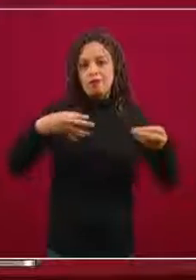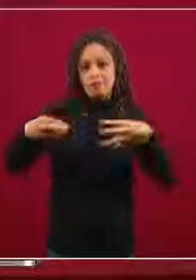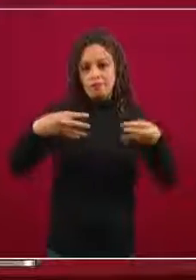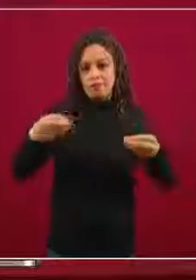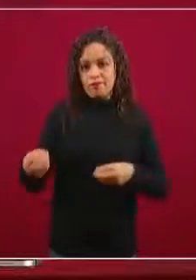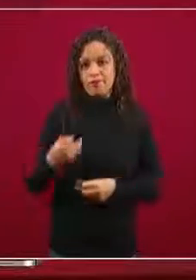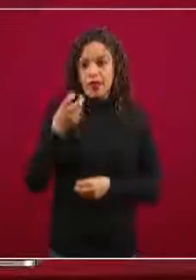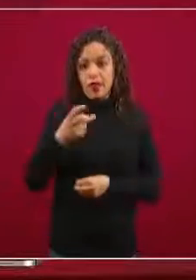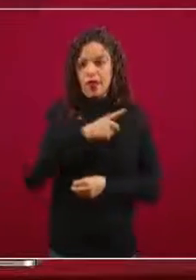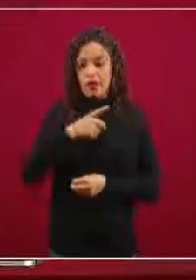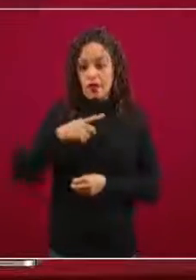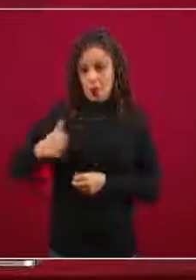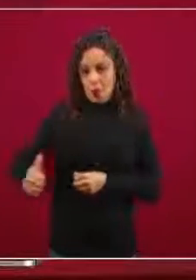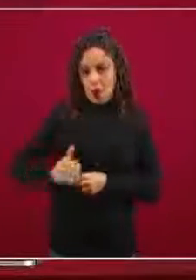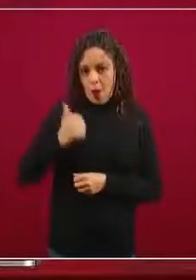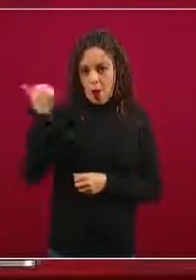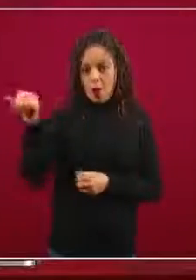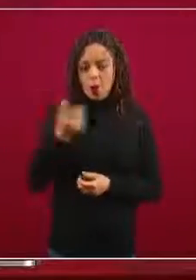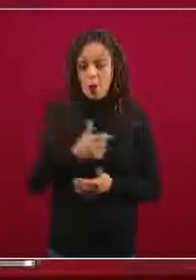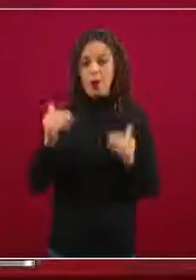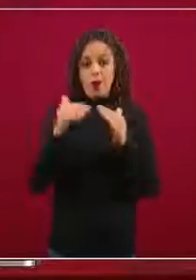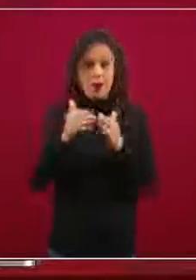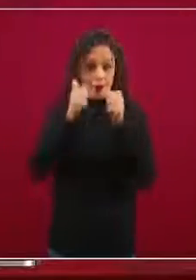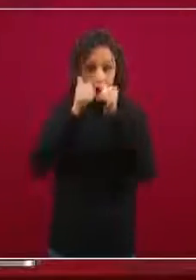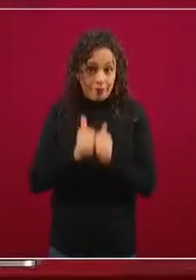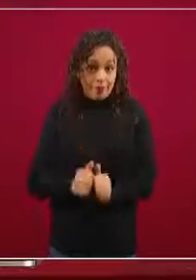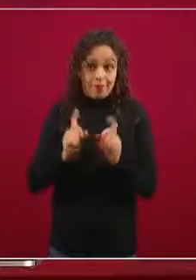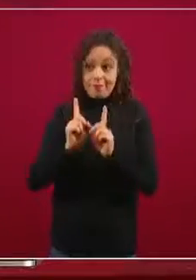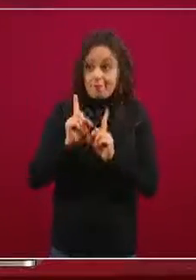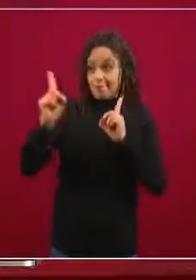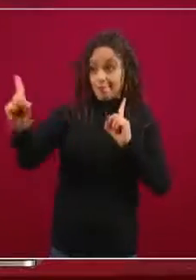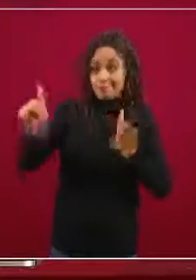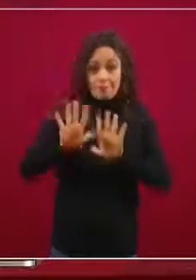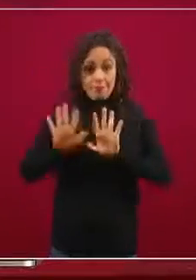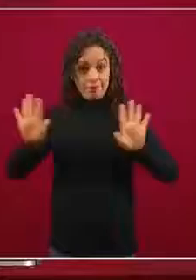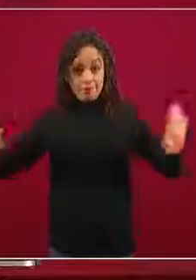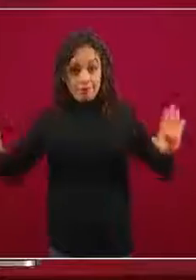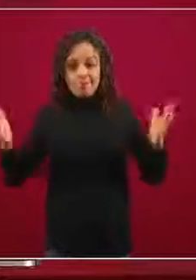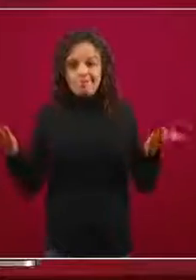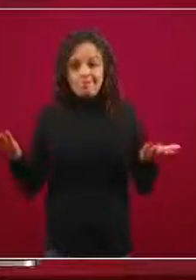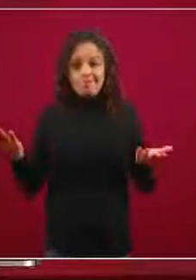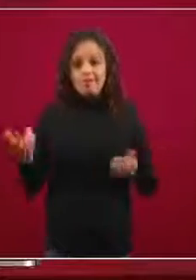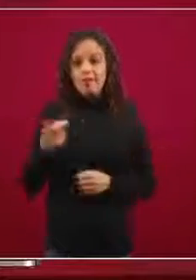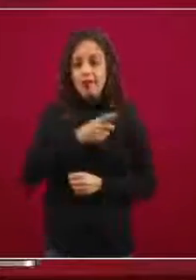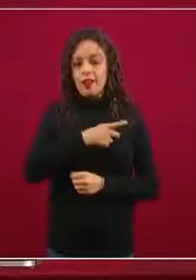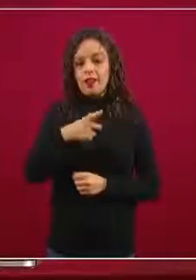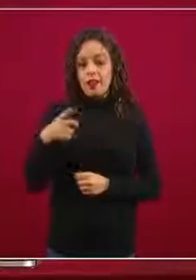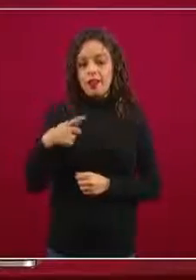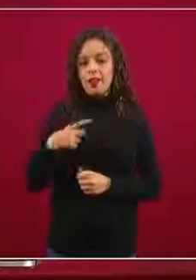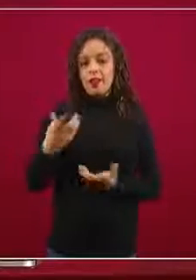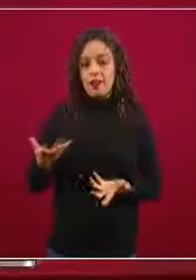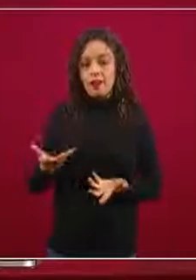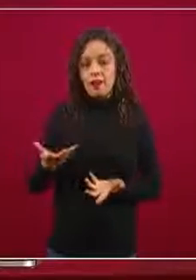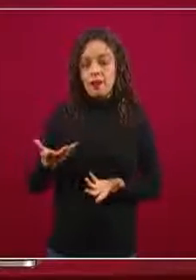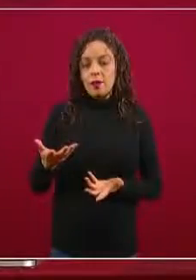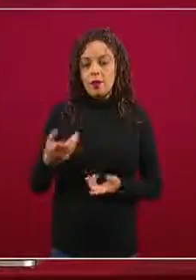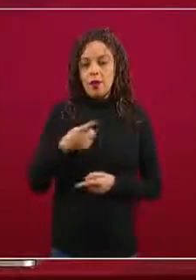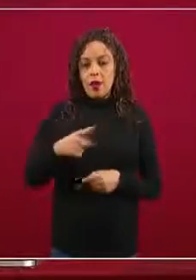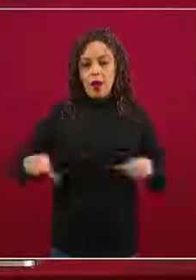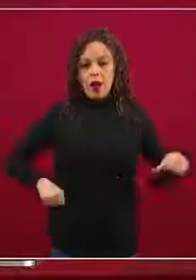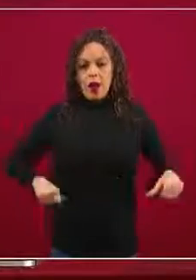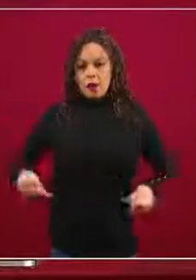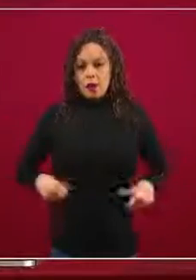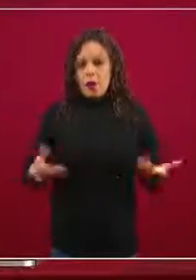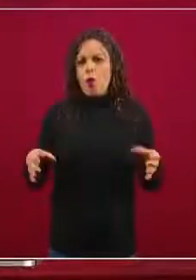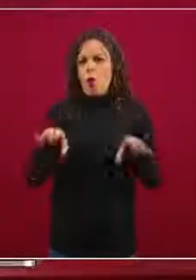la Jornada Nacional de Sana Distancia. Si usted está en casa y una de las actividades que podría hacer